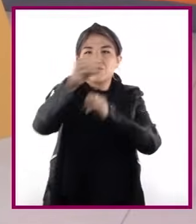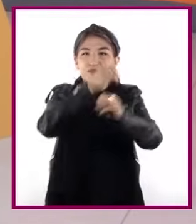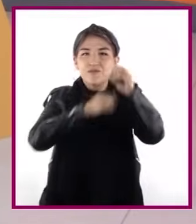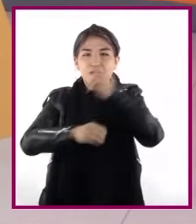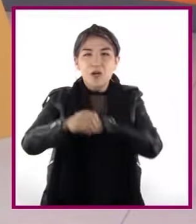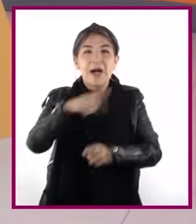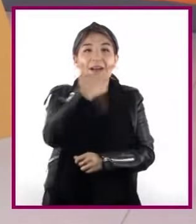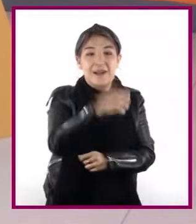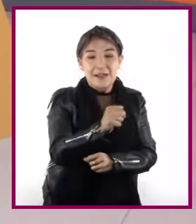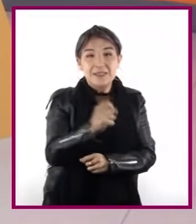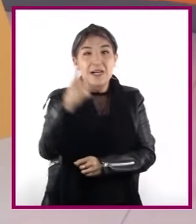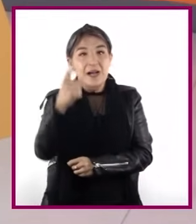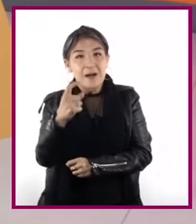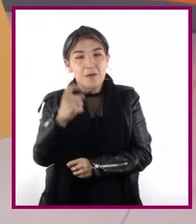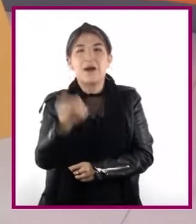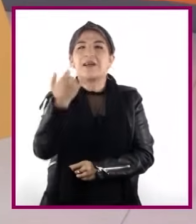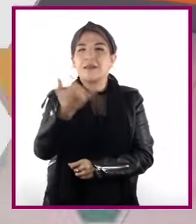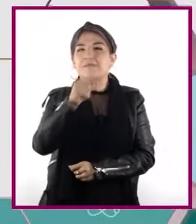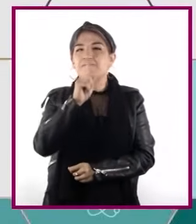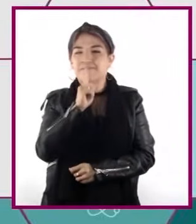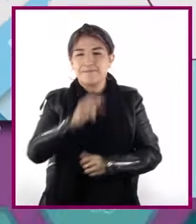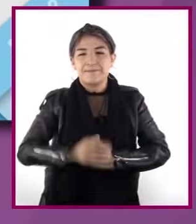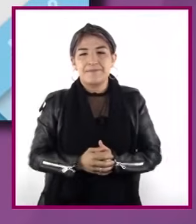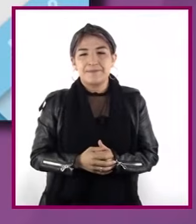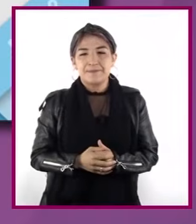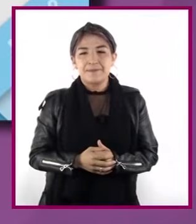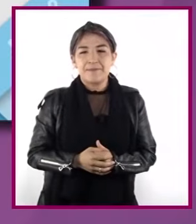sólidos, líquidos y gases.